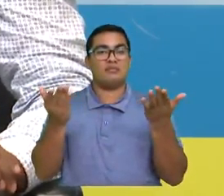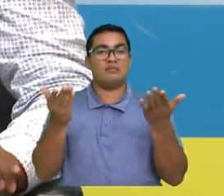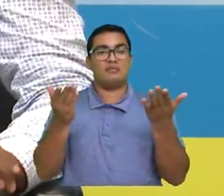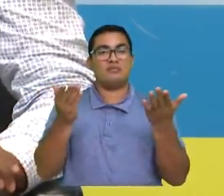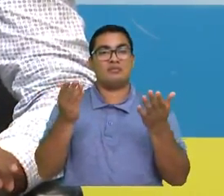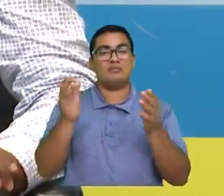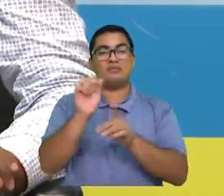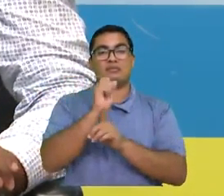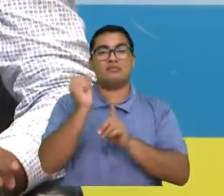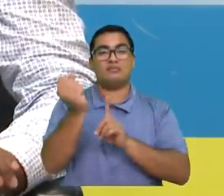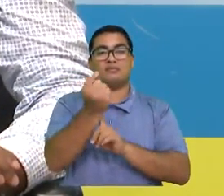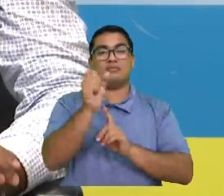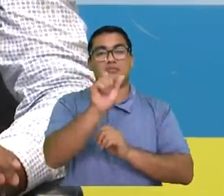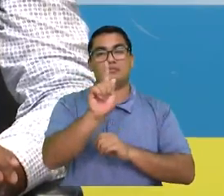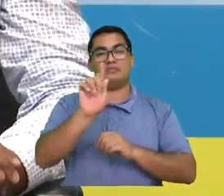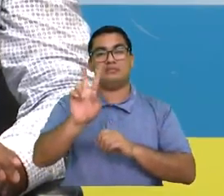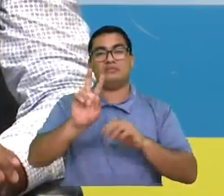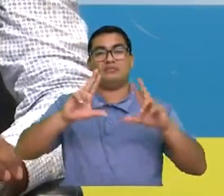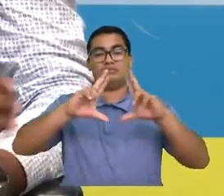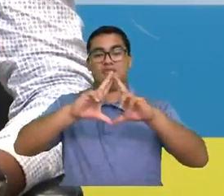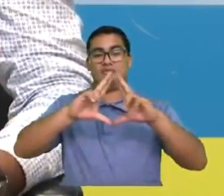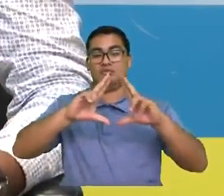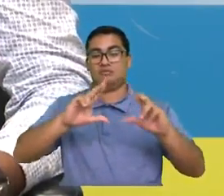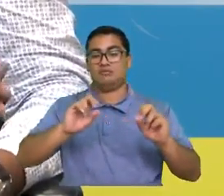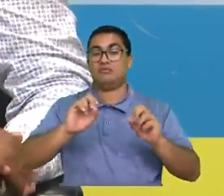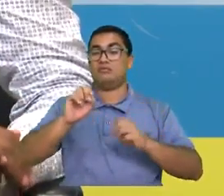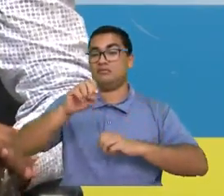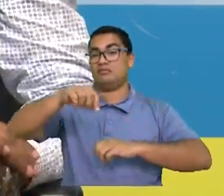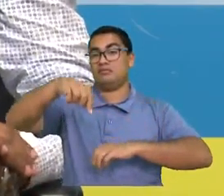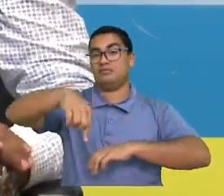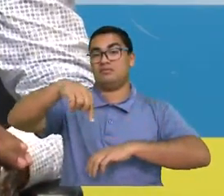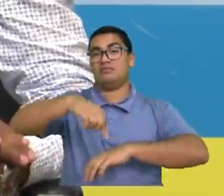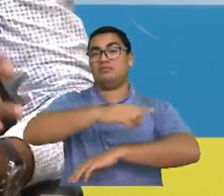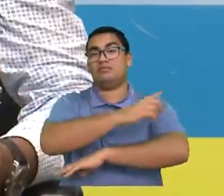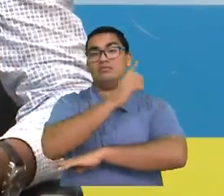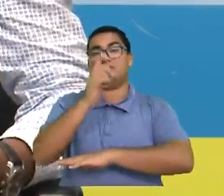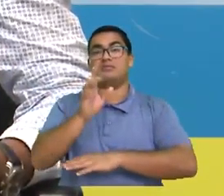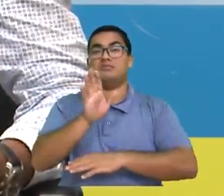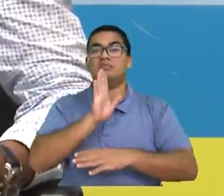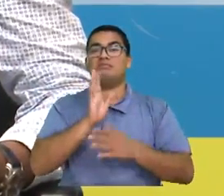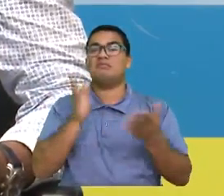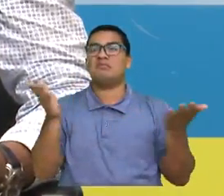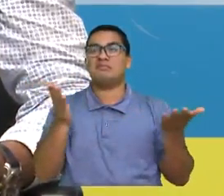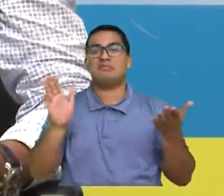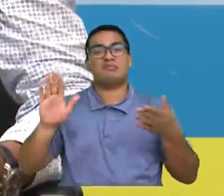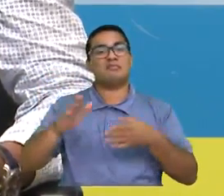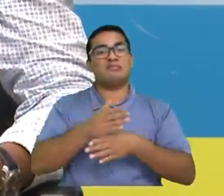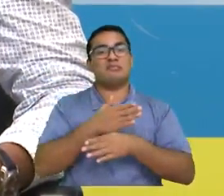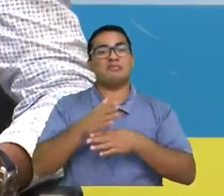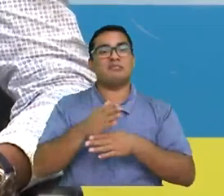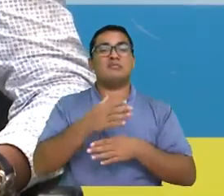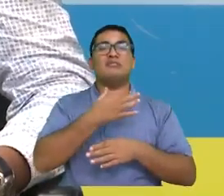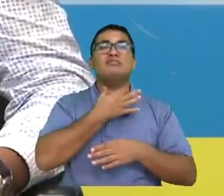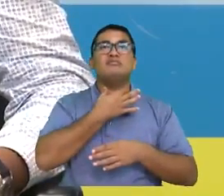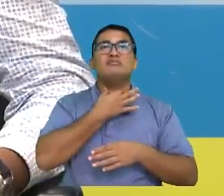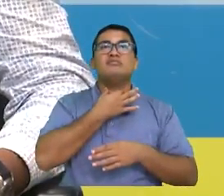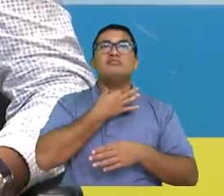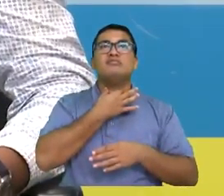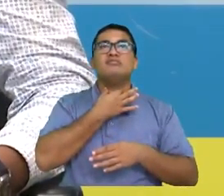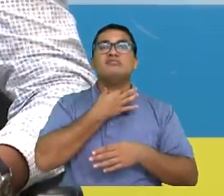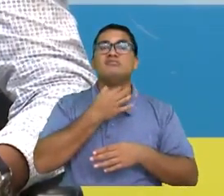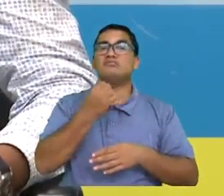digital como Asamblea TVNIC. El día de hoy estamos hablando sobre la diferencia del dolor de garganta entre